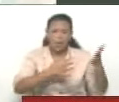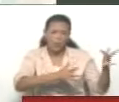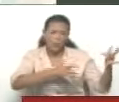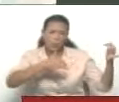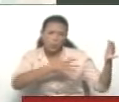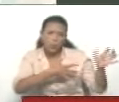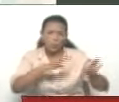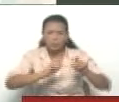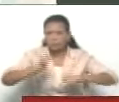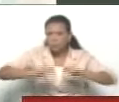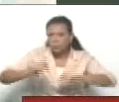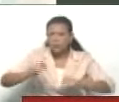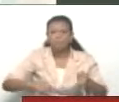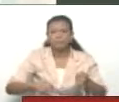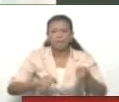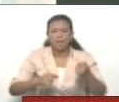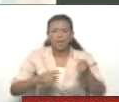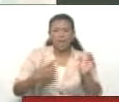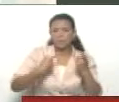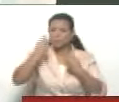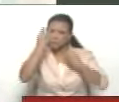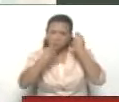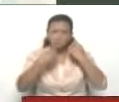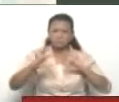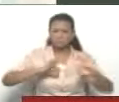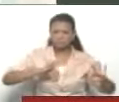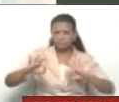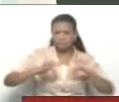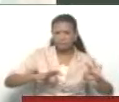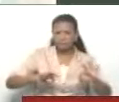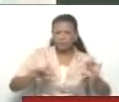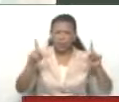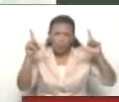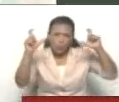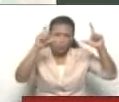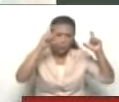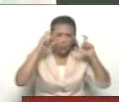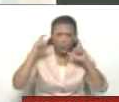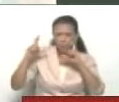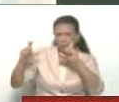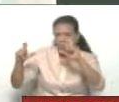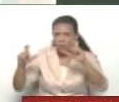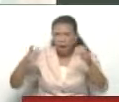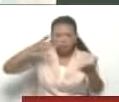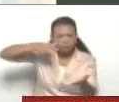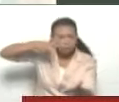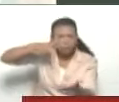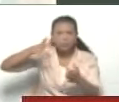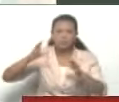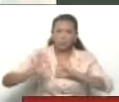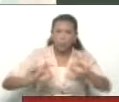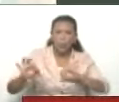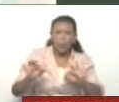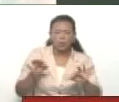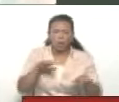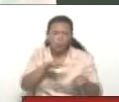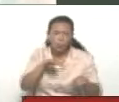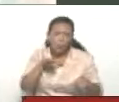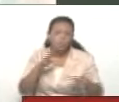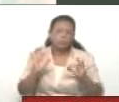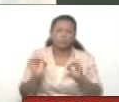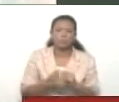instrumentos, artes escénicas, arte de imagen y espacio, ritmos de raíz